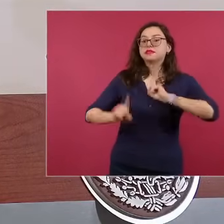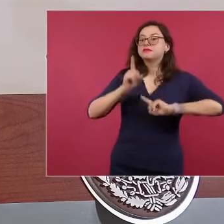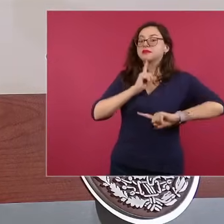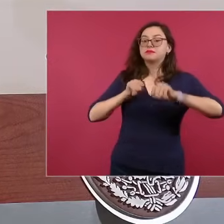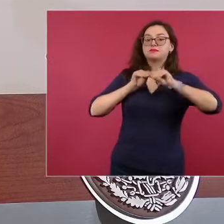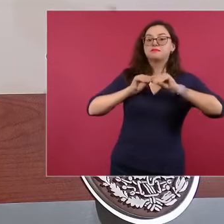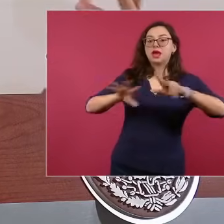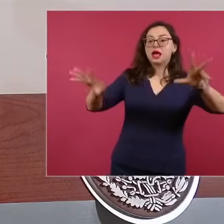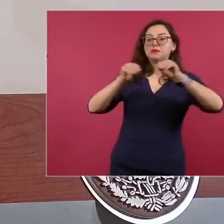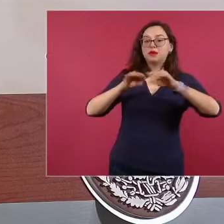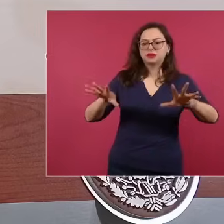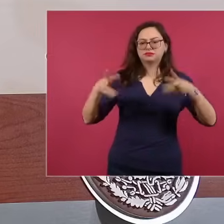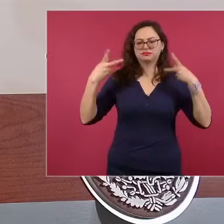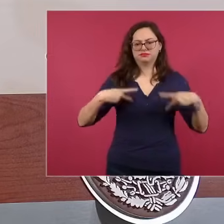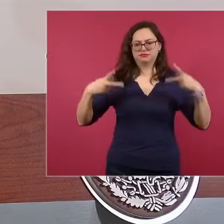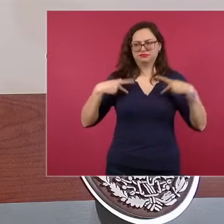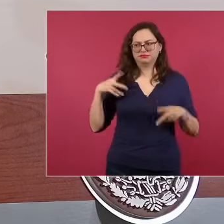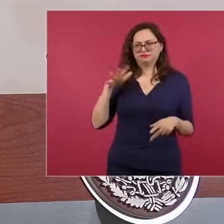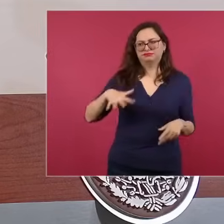con un pueblo consciente,